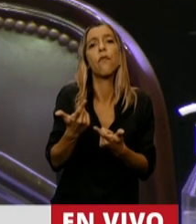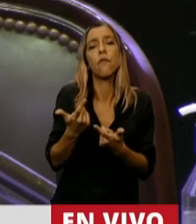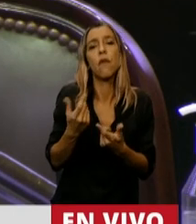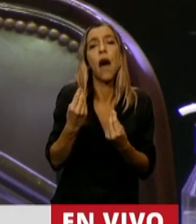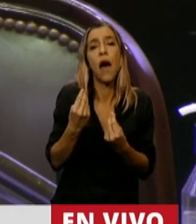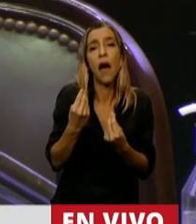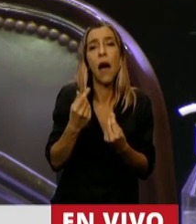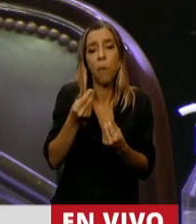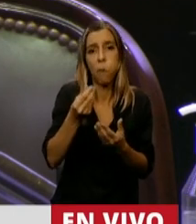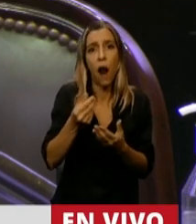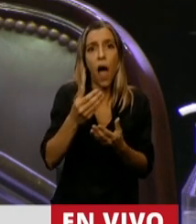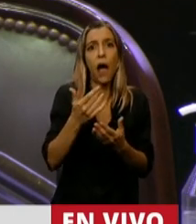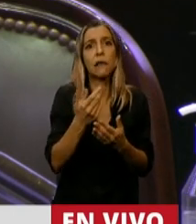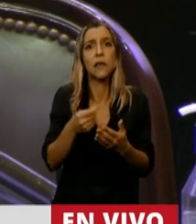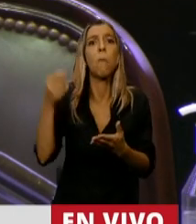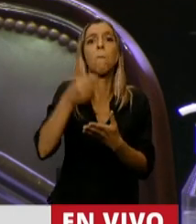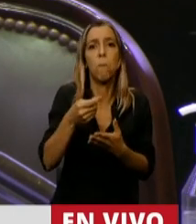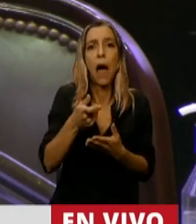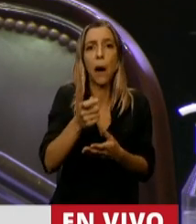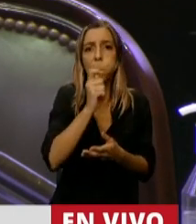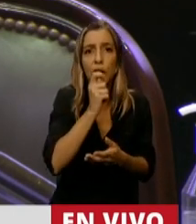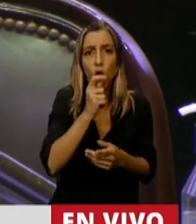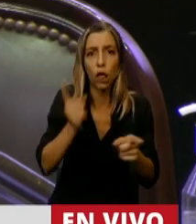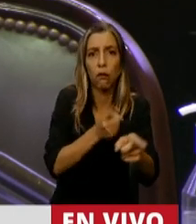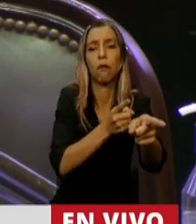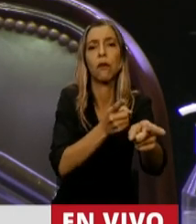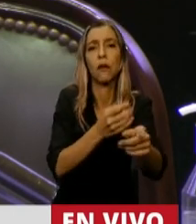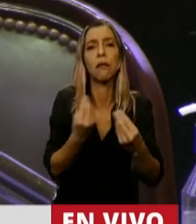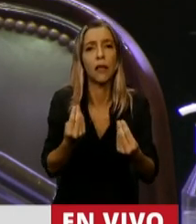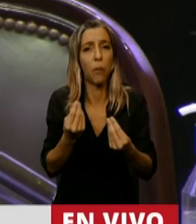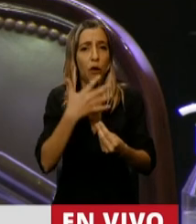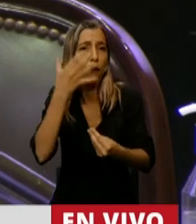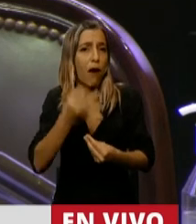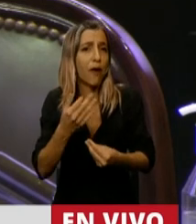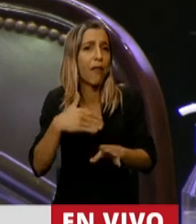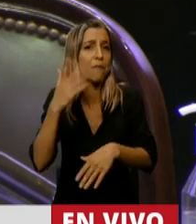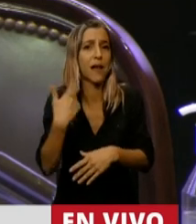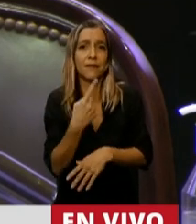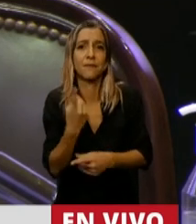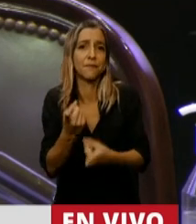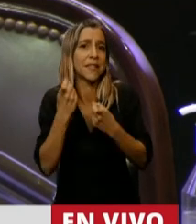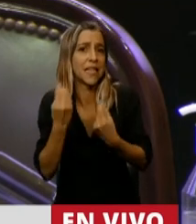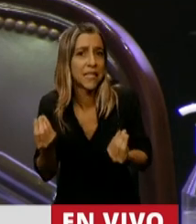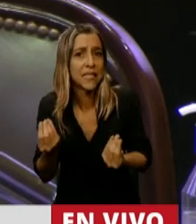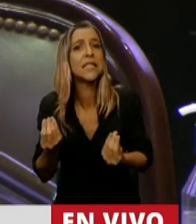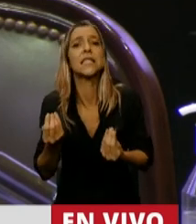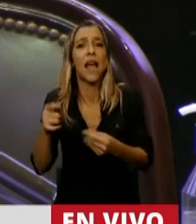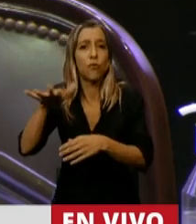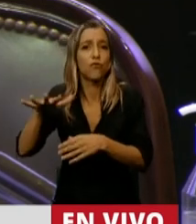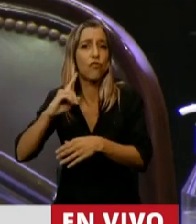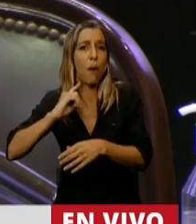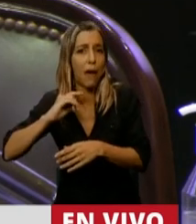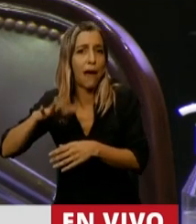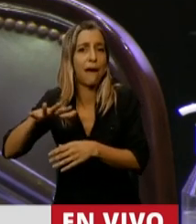perseguir periodistas que a evitar los ecocidios que estamos sufriendo en el Delta del Paraná o en